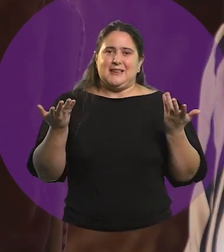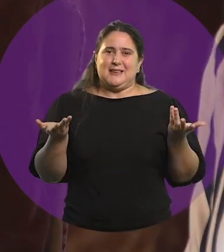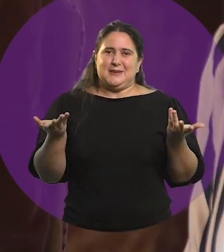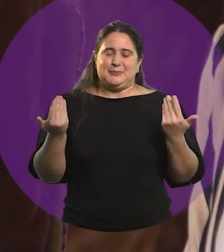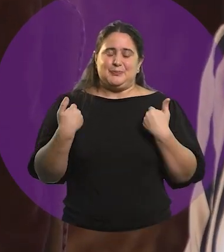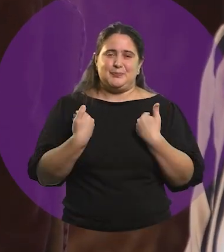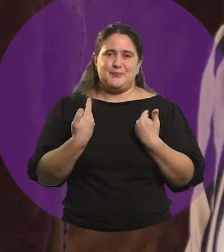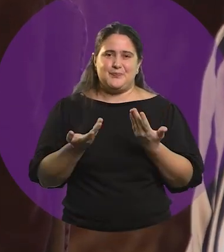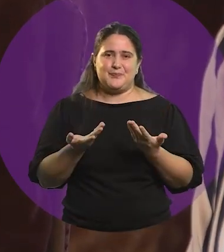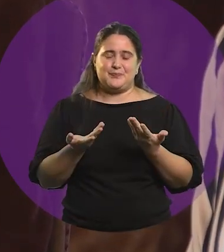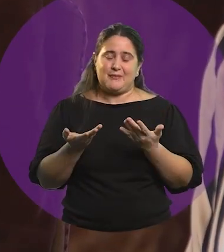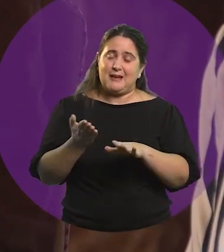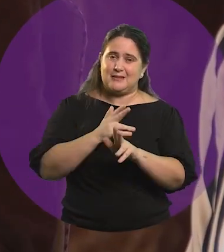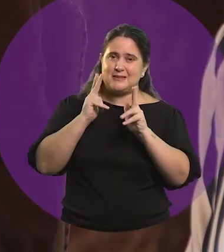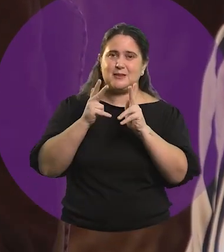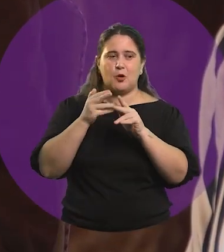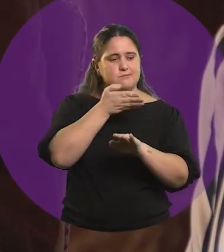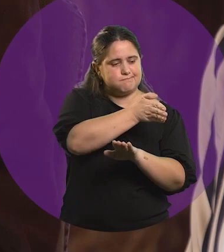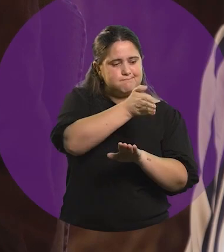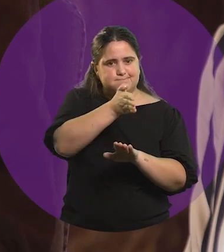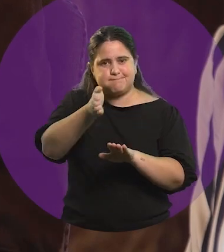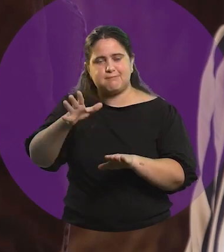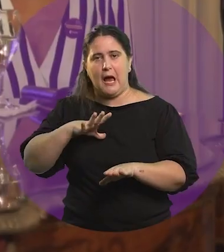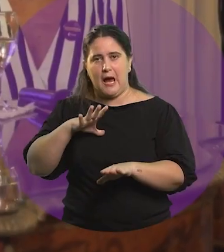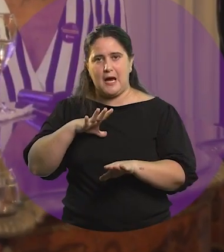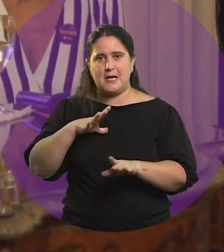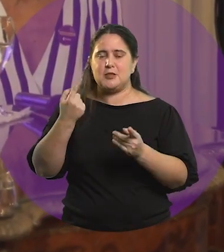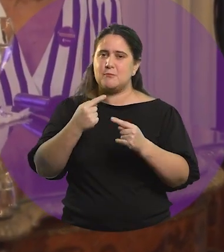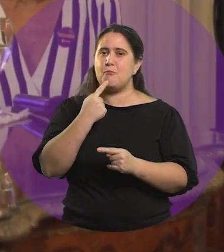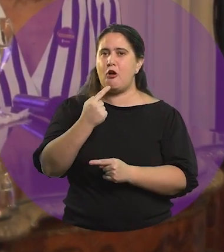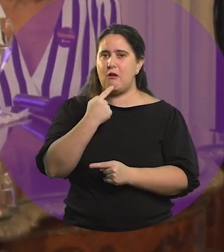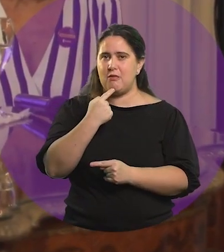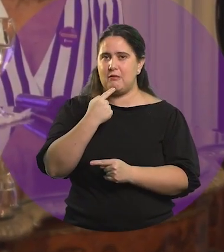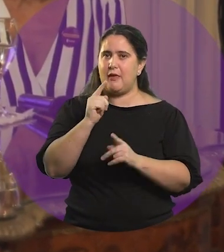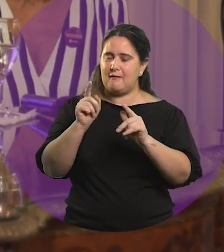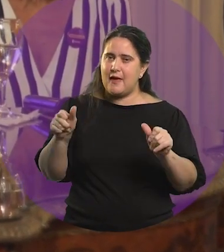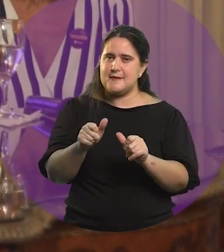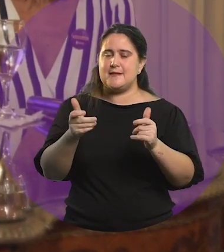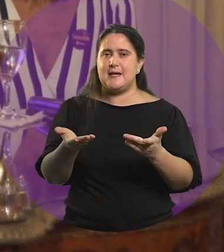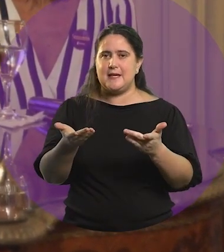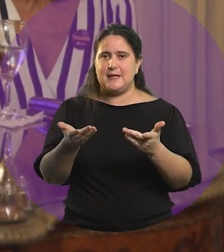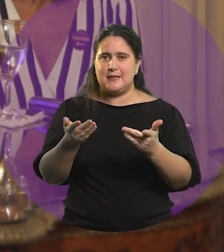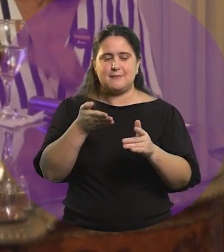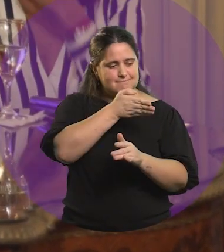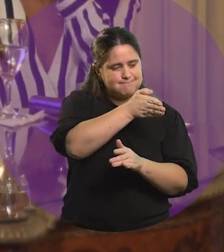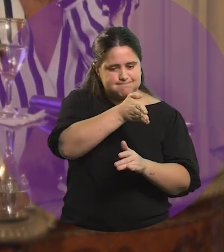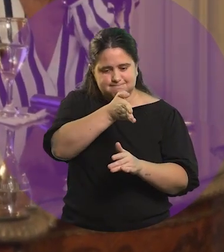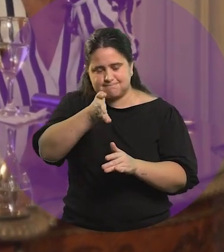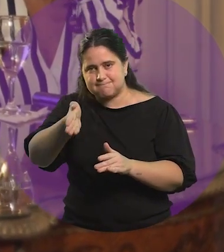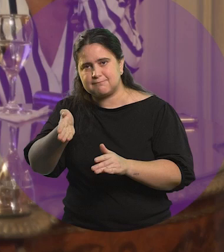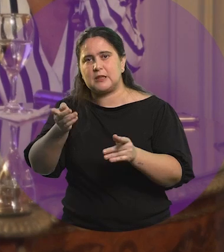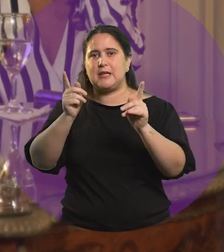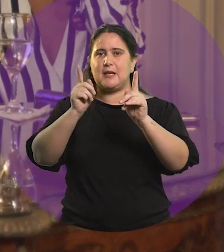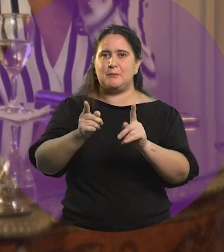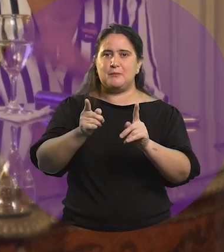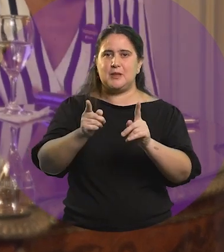No, como decía, es multidimensional, por lo tanto las políticas que hay que tomar son de muchas dimensiones